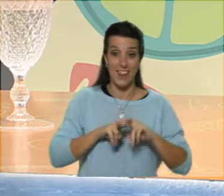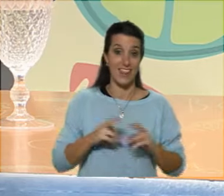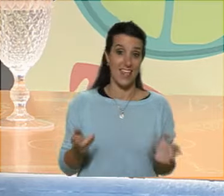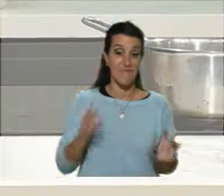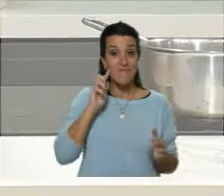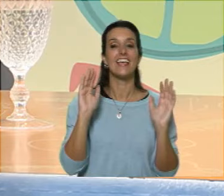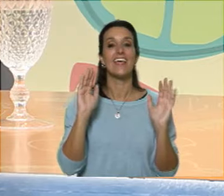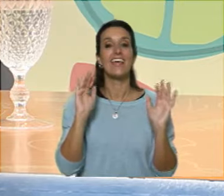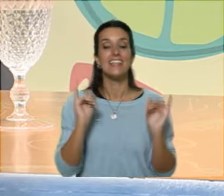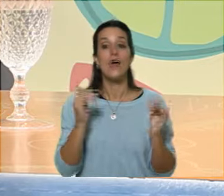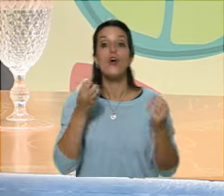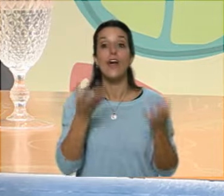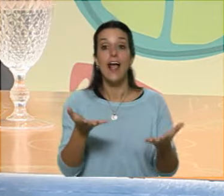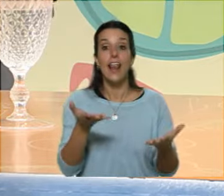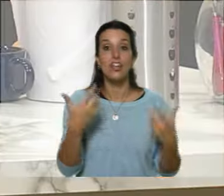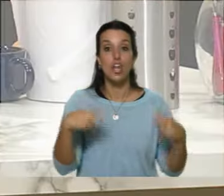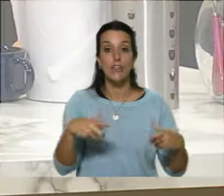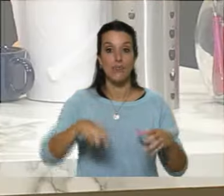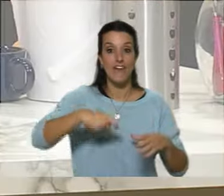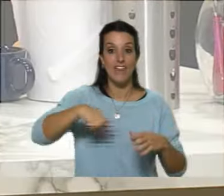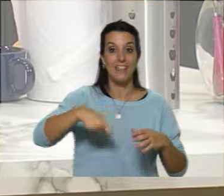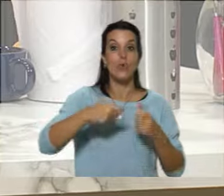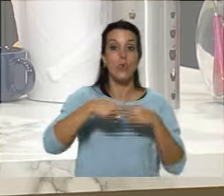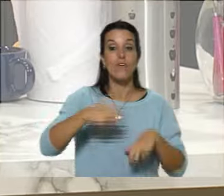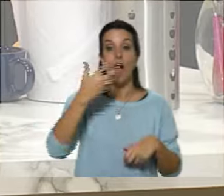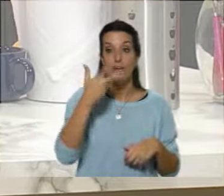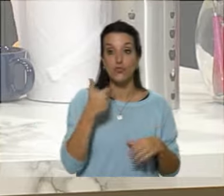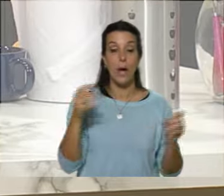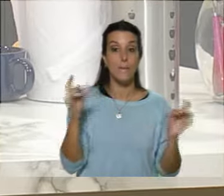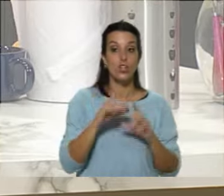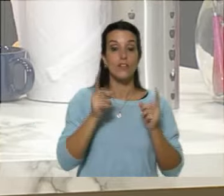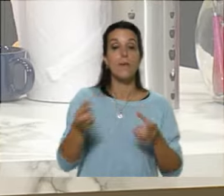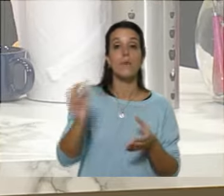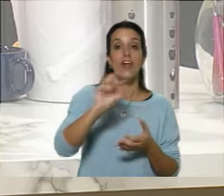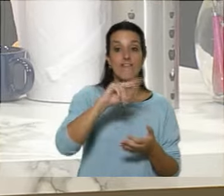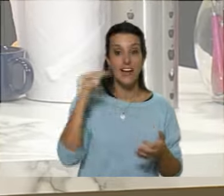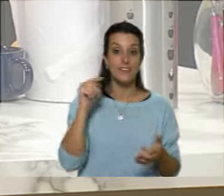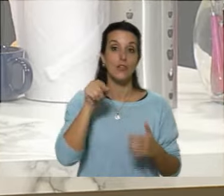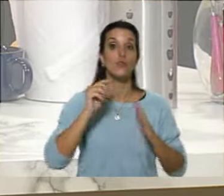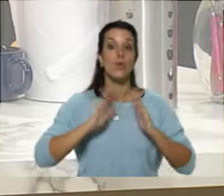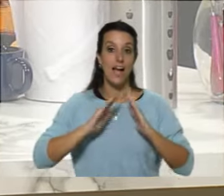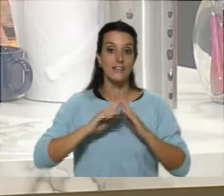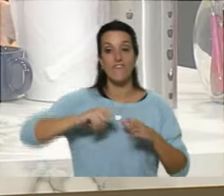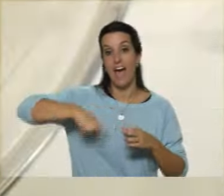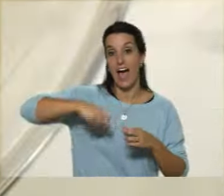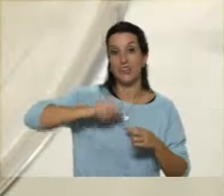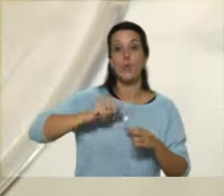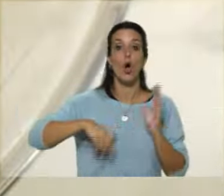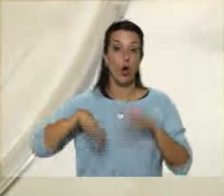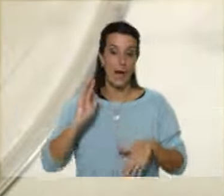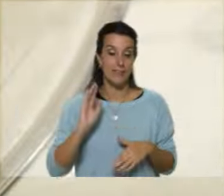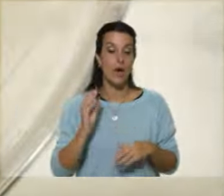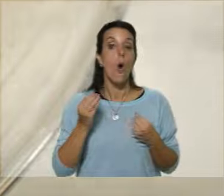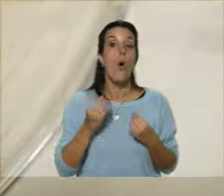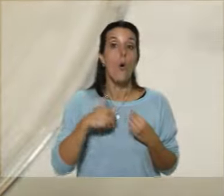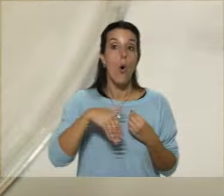imagínate. ¿Cómo venimos, mira, Pauli? Acá batí los huevos con el azúcar, también le agregamos la vainilla. Vos en tu casa lo puedes batir un poquito más.